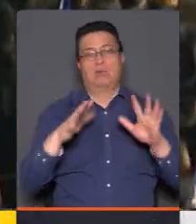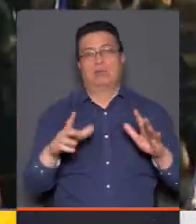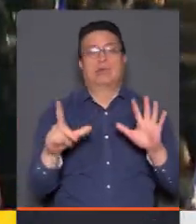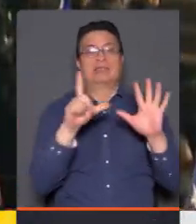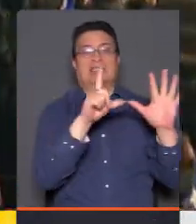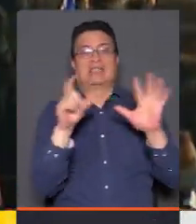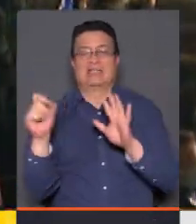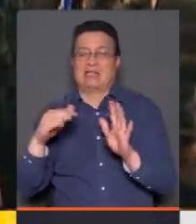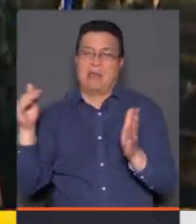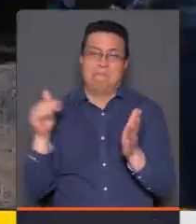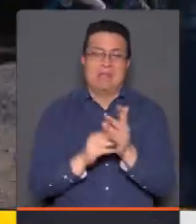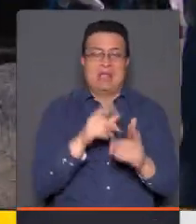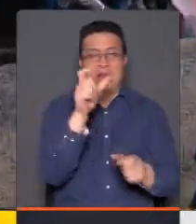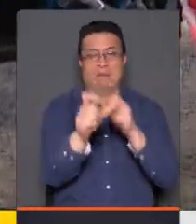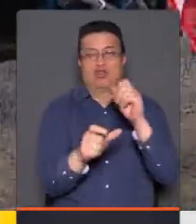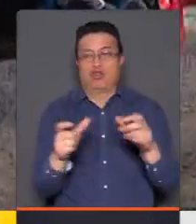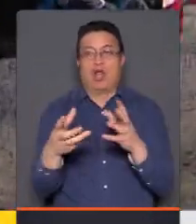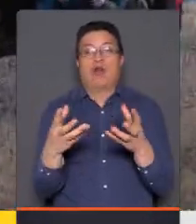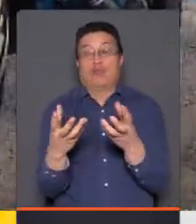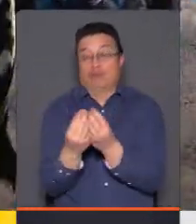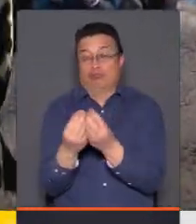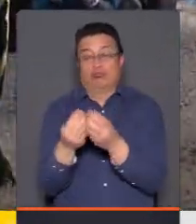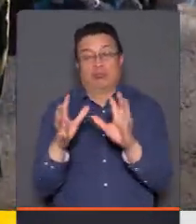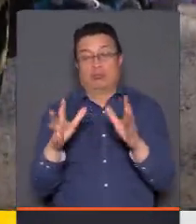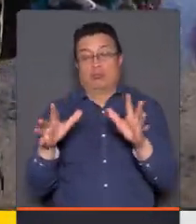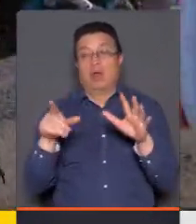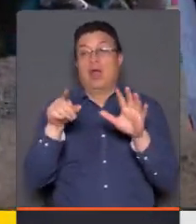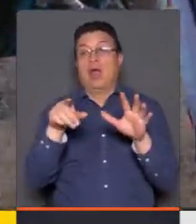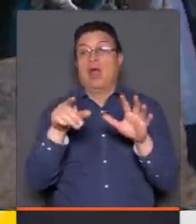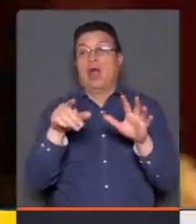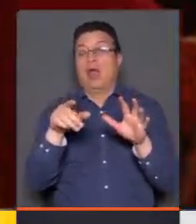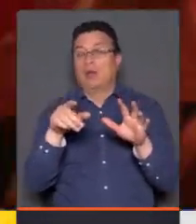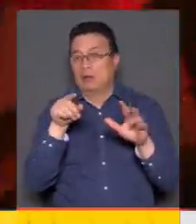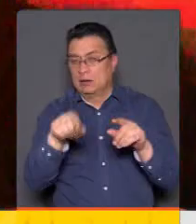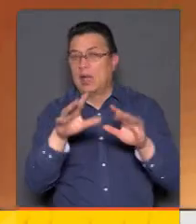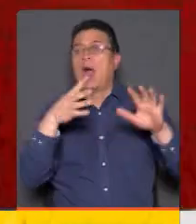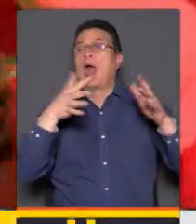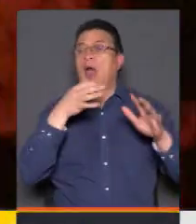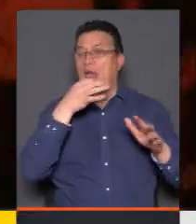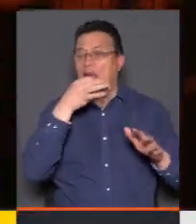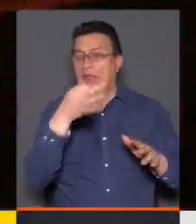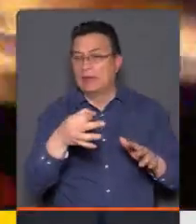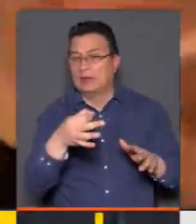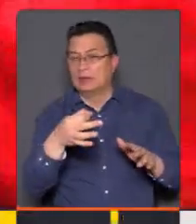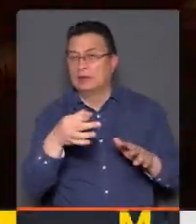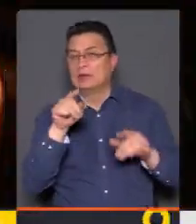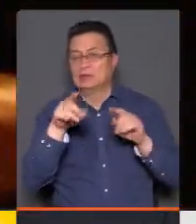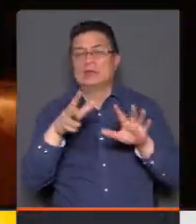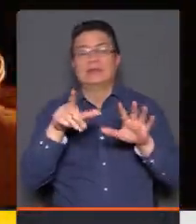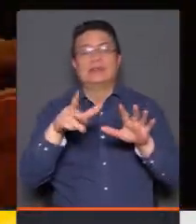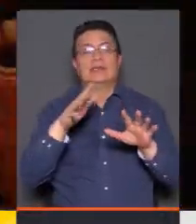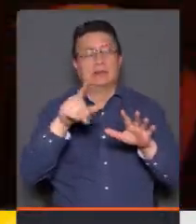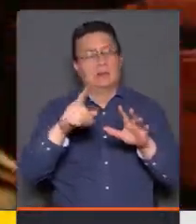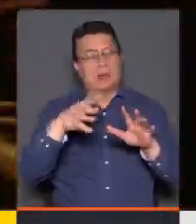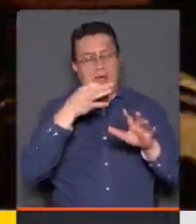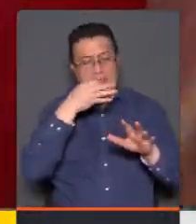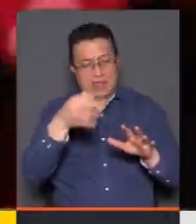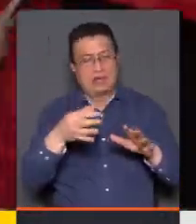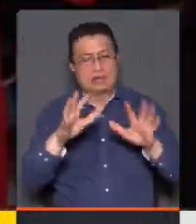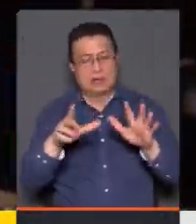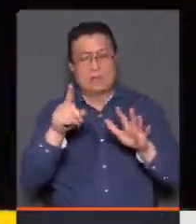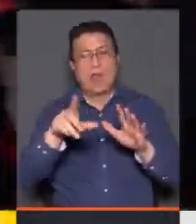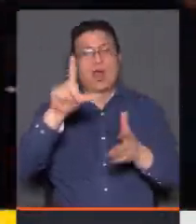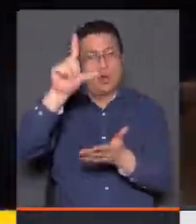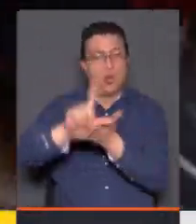personas, el aforo total que tiene este anfiteatro Pablo Neruda. Y acá lo que se ha tratado de remarcar es que es un espacio